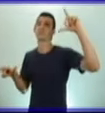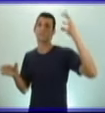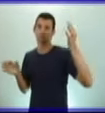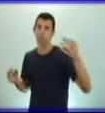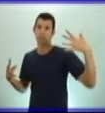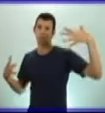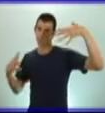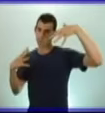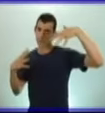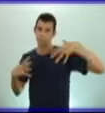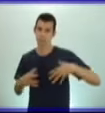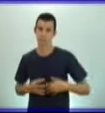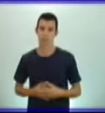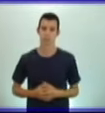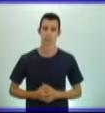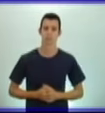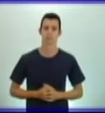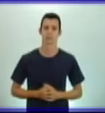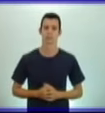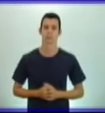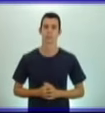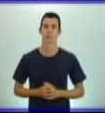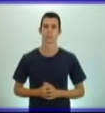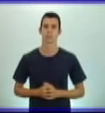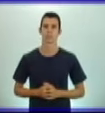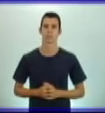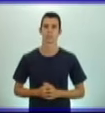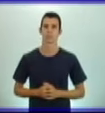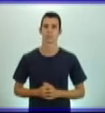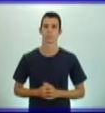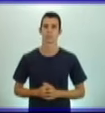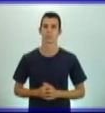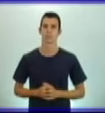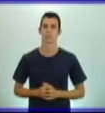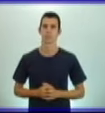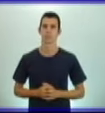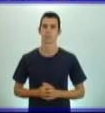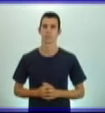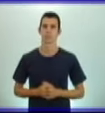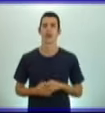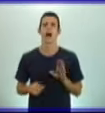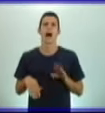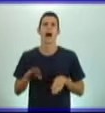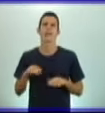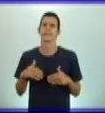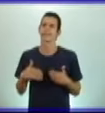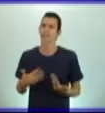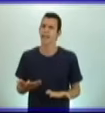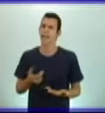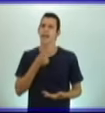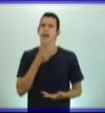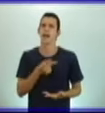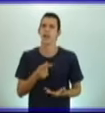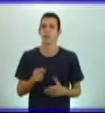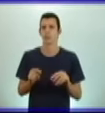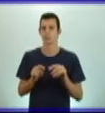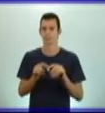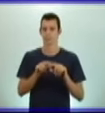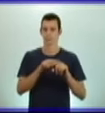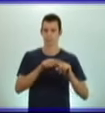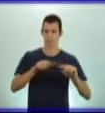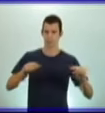valores aumentan, los valores de las imágenes disminuyen. Por tanto, tenemos como